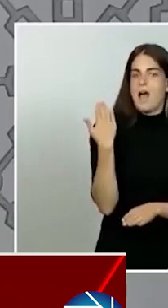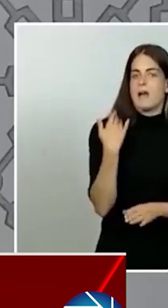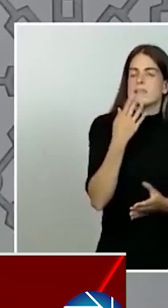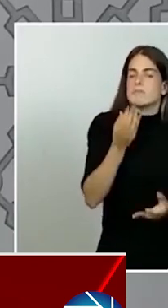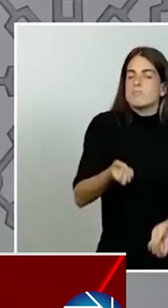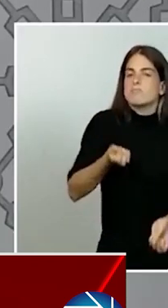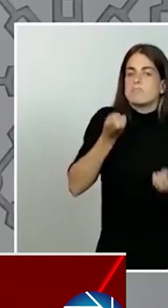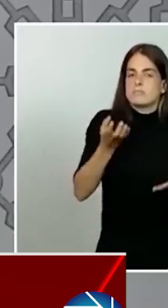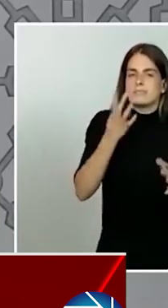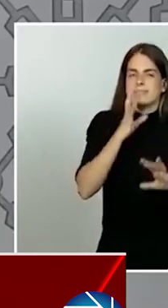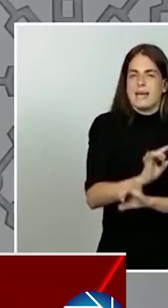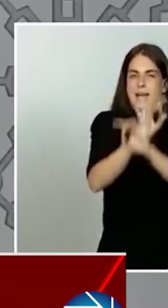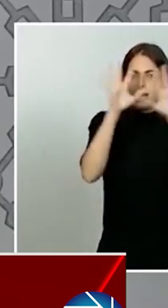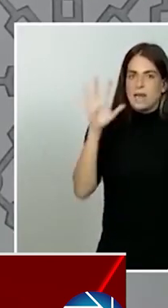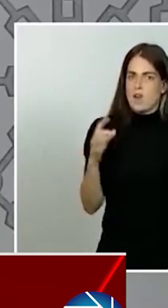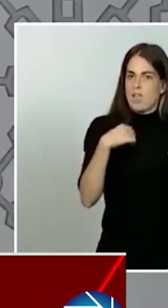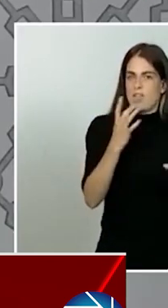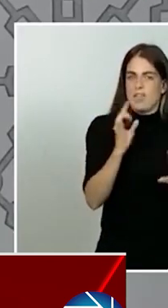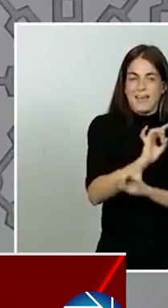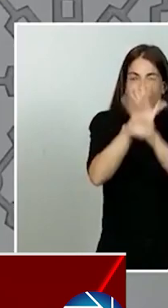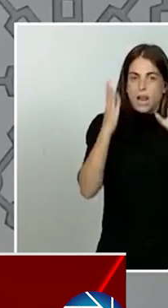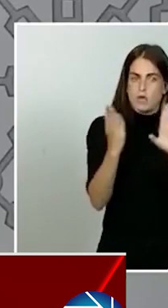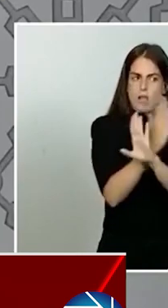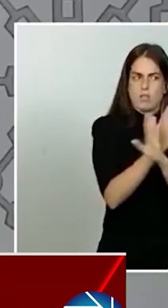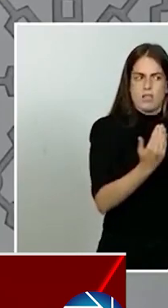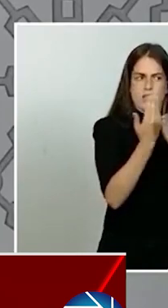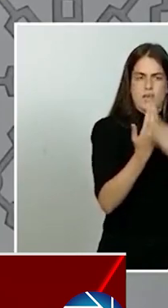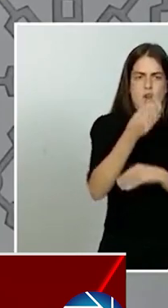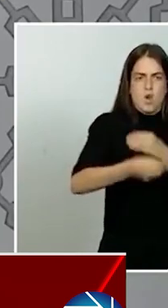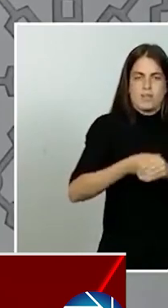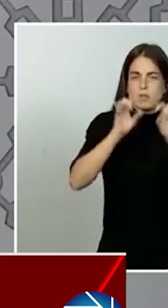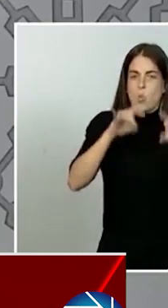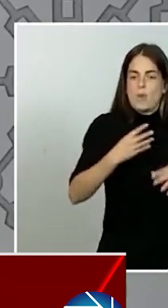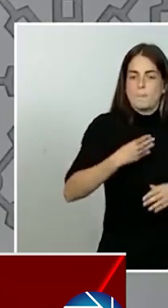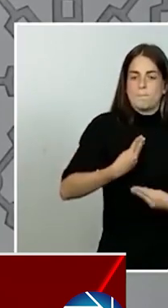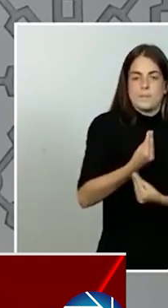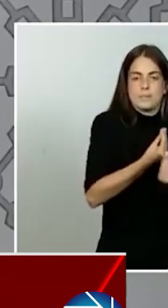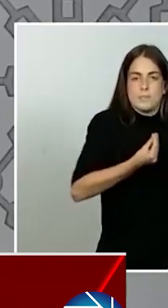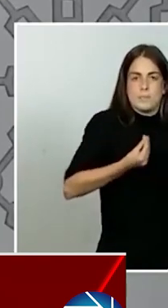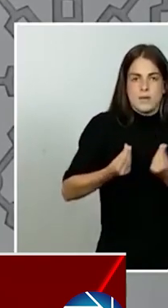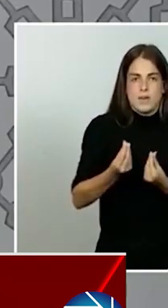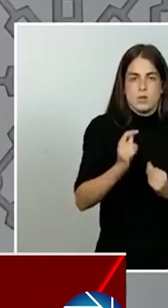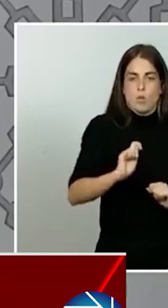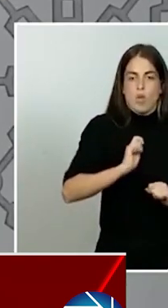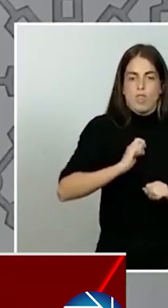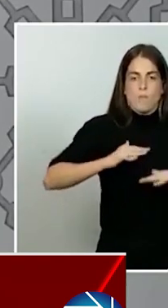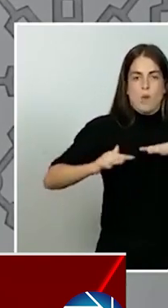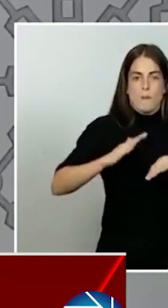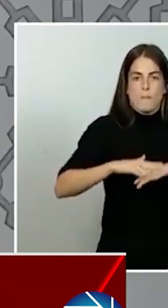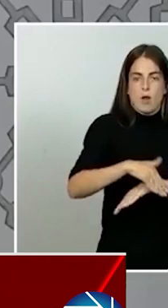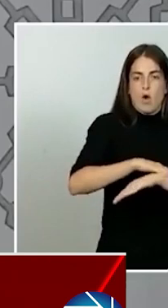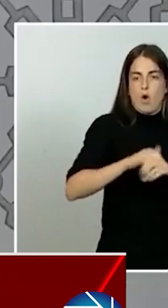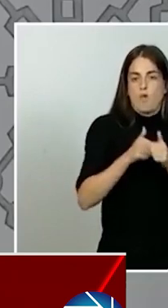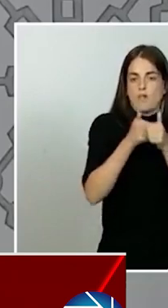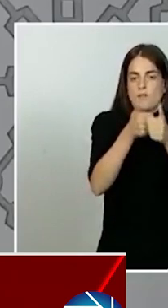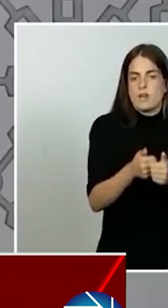Partido Socialista con muchas de esas empresas para no haberles reclamado el dinero? ¿Dónde acabó el dinero para no haber sido reclamado el dinero? Porque digo yo que estos